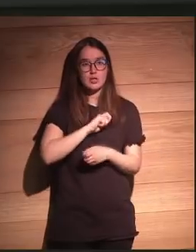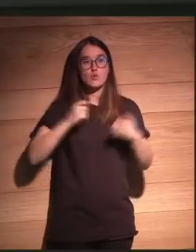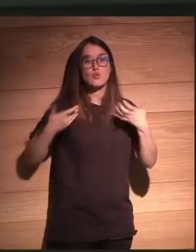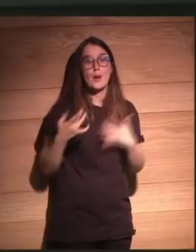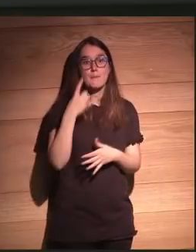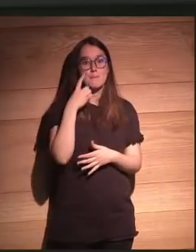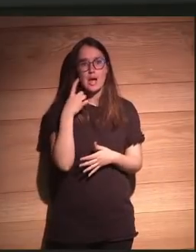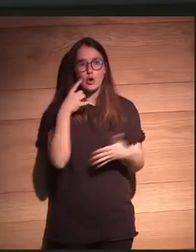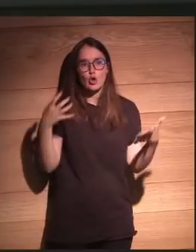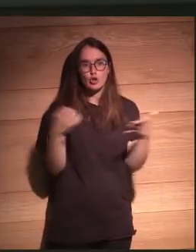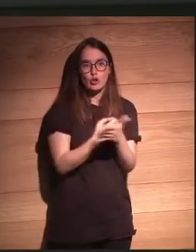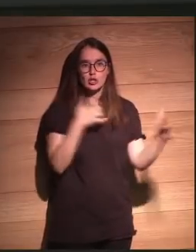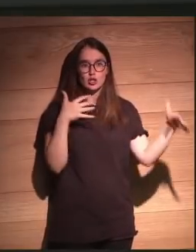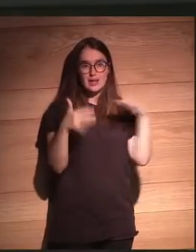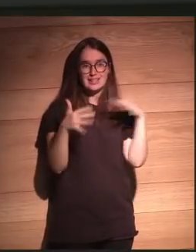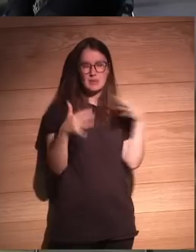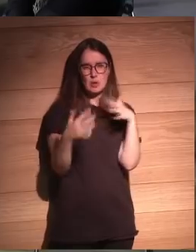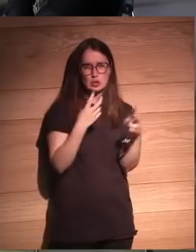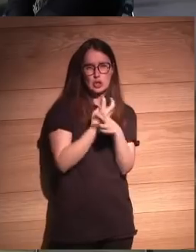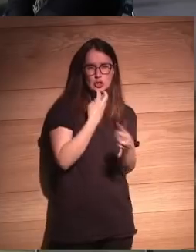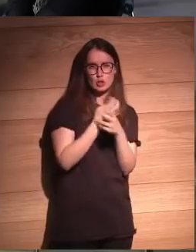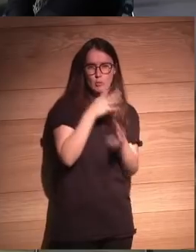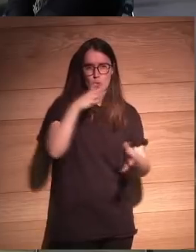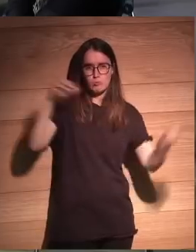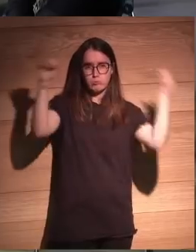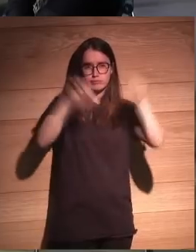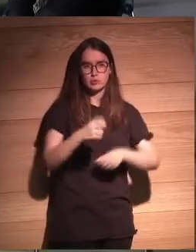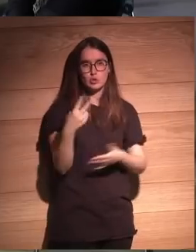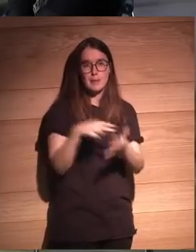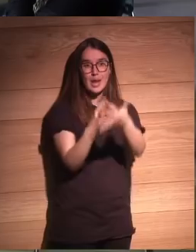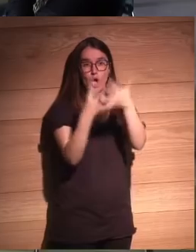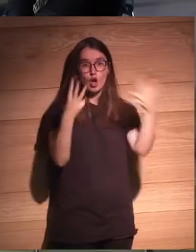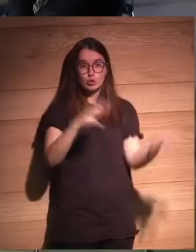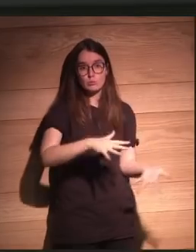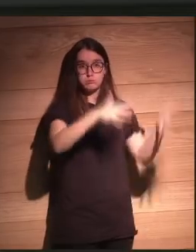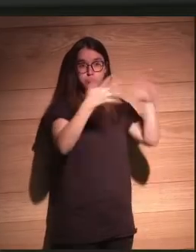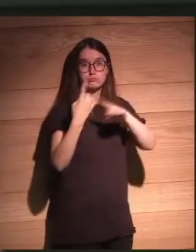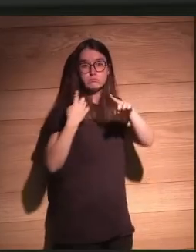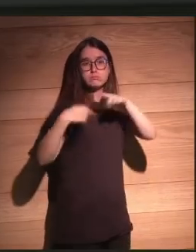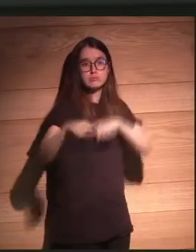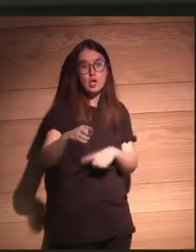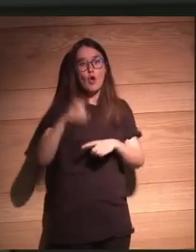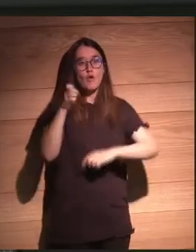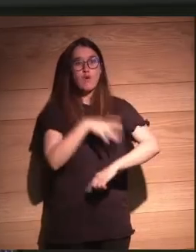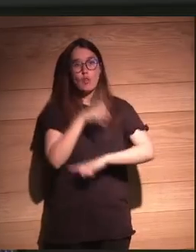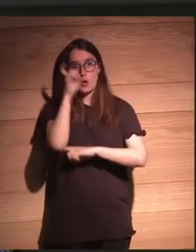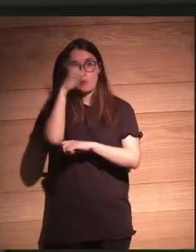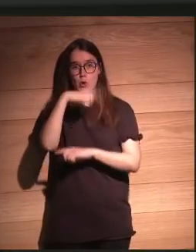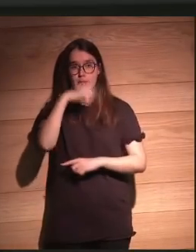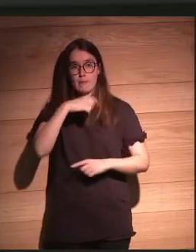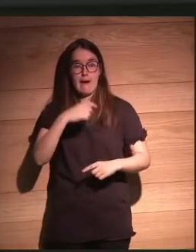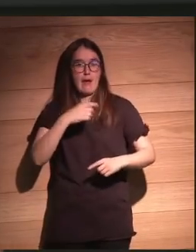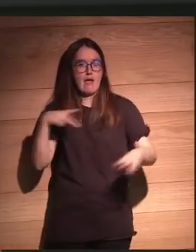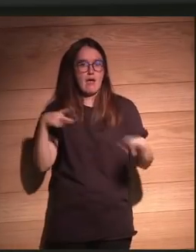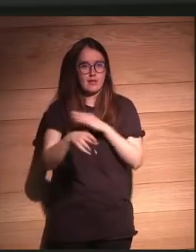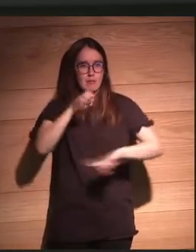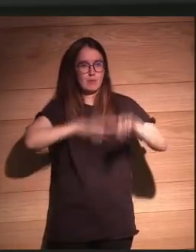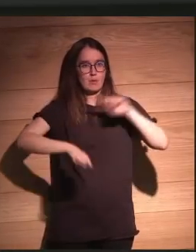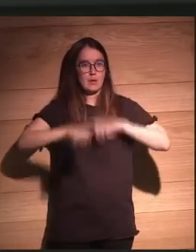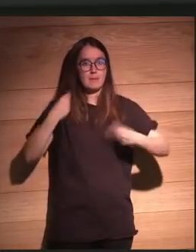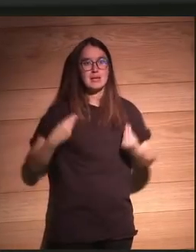la banca, todos esos activos tóxicos frutos del pinchazo de 2008, se transfieran a fondos buitres y se quiten ese marrón. Unos fondos buitre